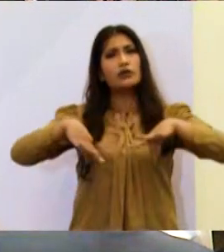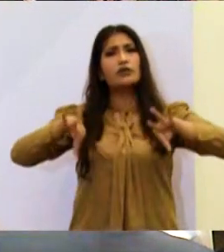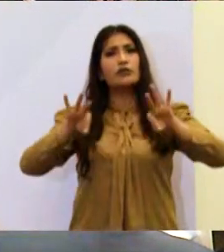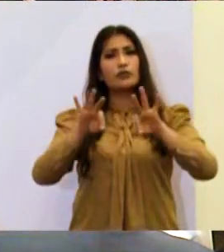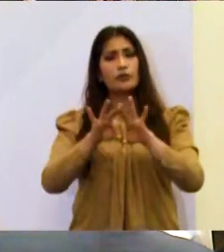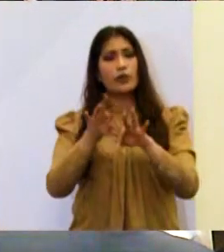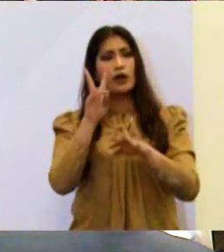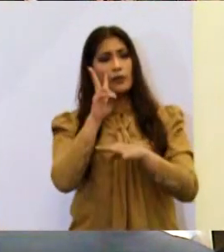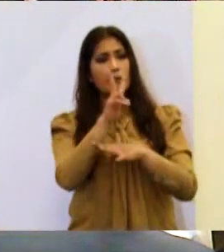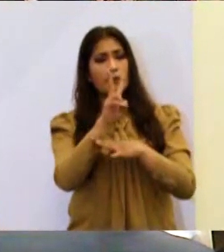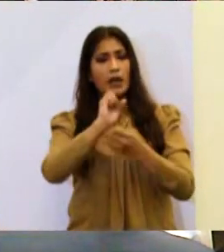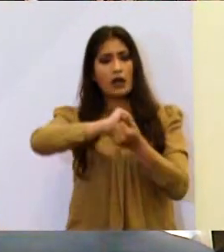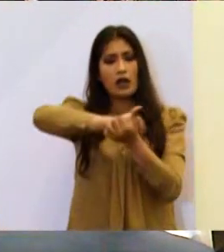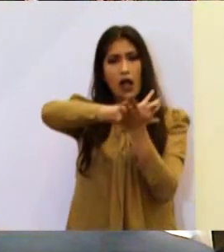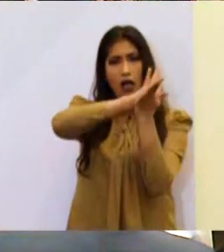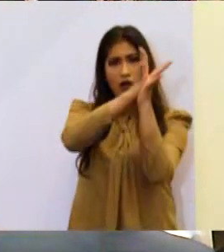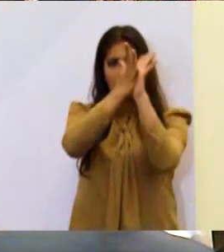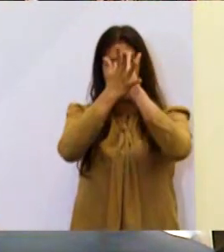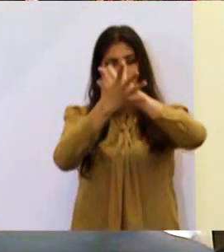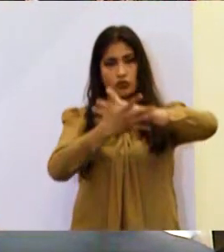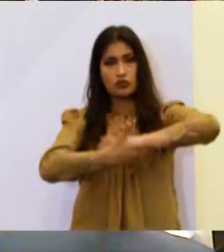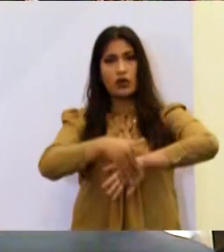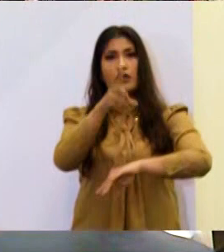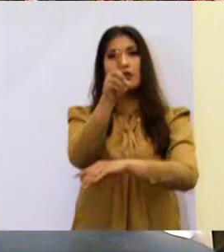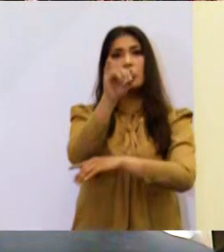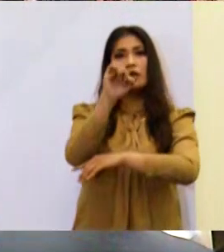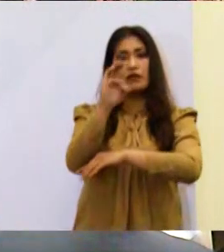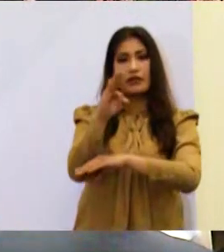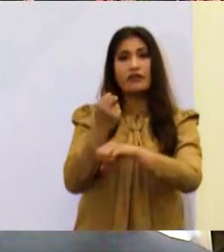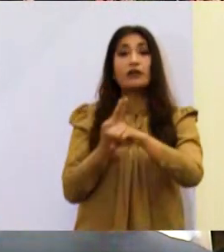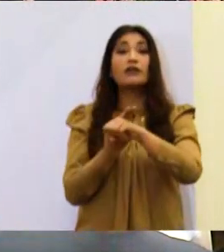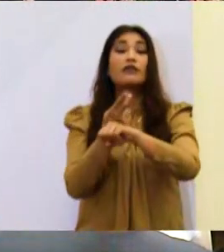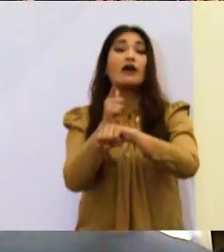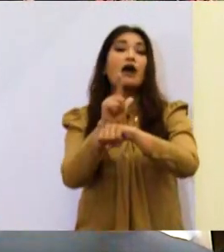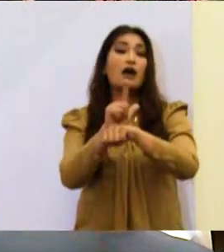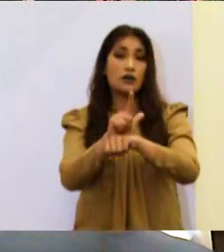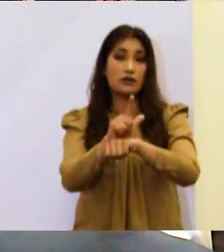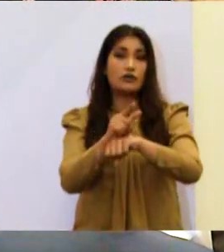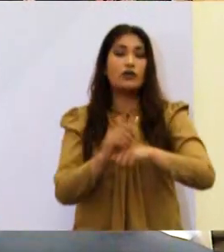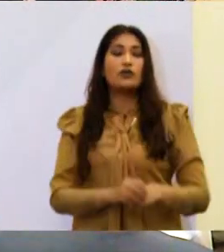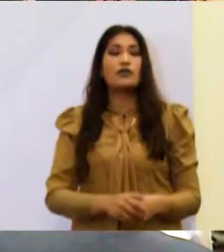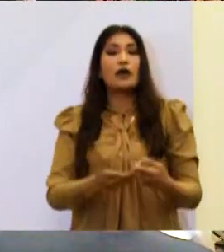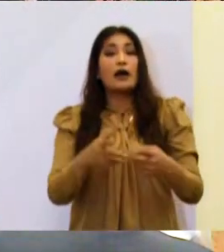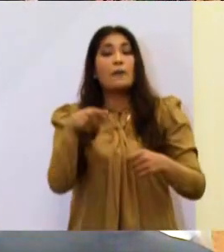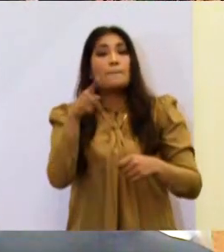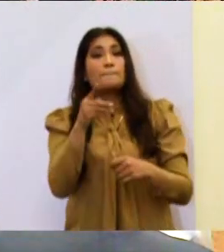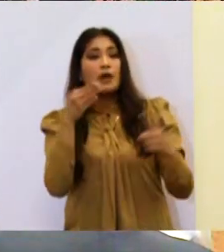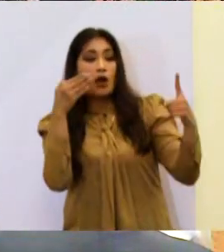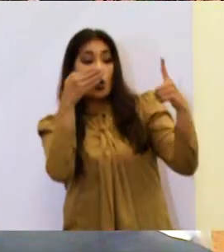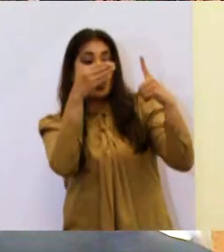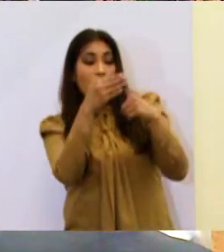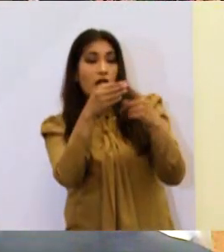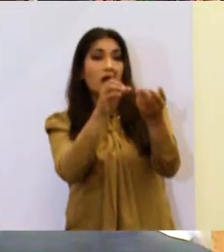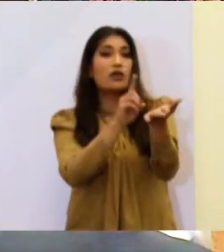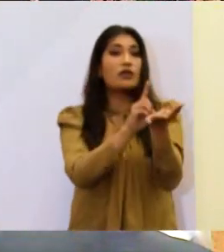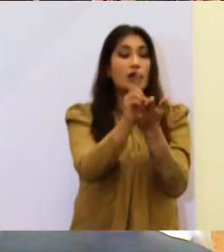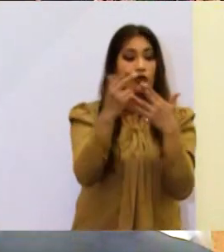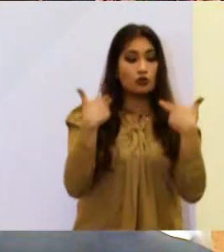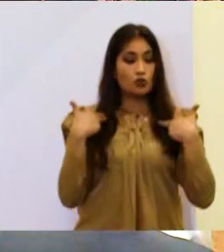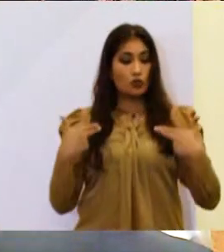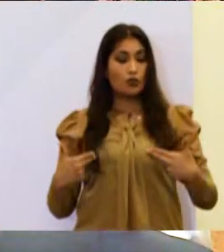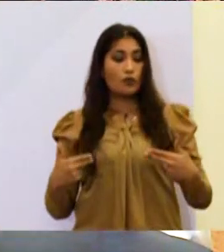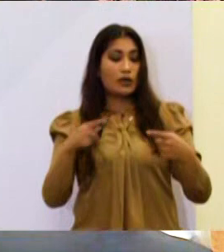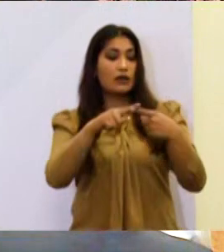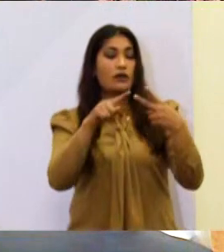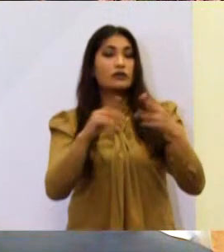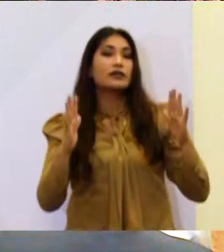Sistema Nacional, basado en los derechos humanos, la participación ciudadana y la paz, centrándose